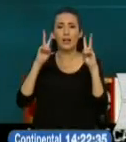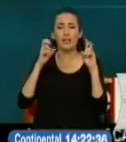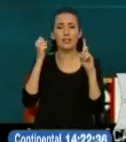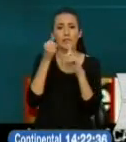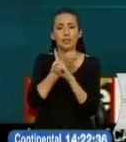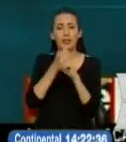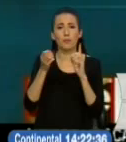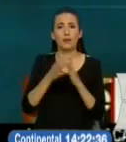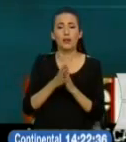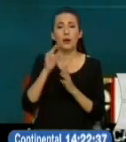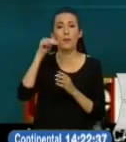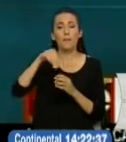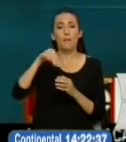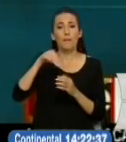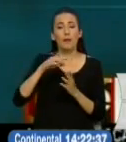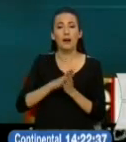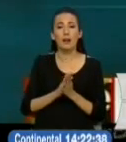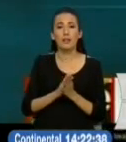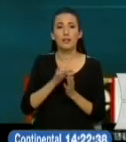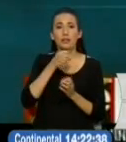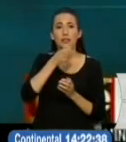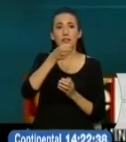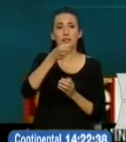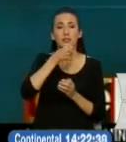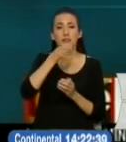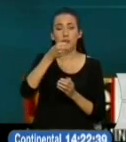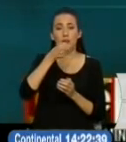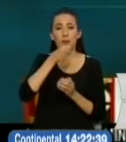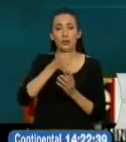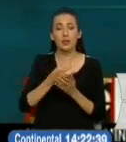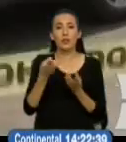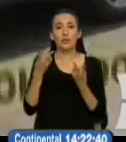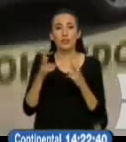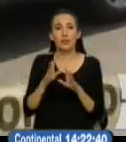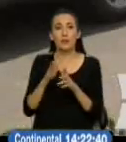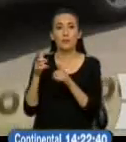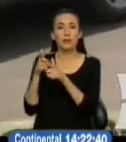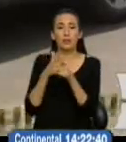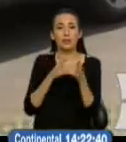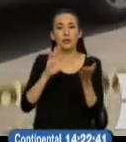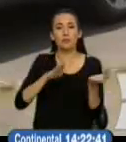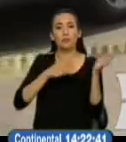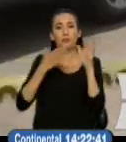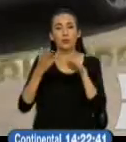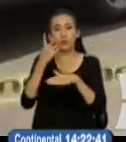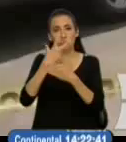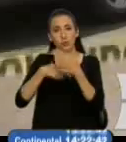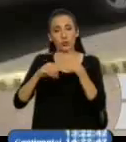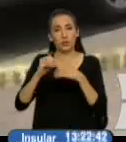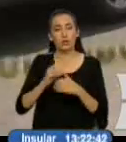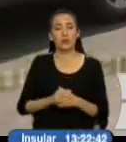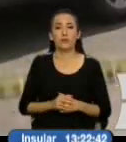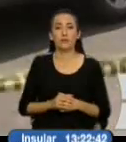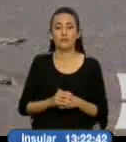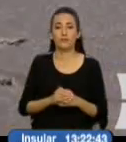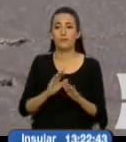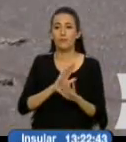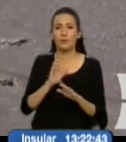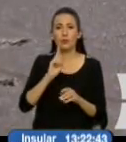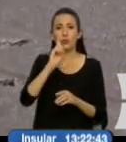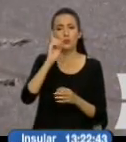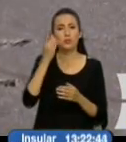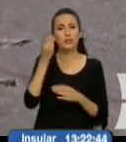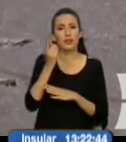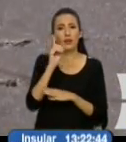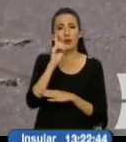la periodista Sonia Córdoba del diario El Costeño en Jalisco sufrió un atentado donde murió su hijo. Este hecho se da un día después